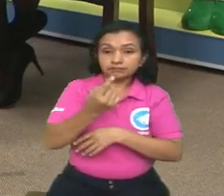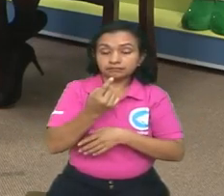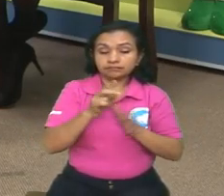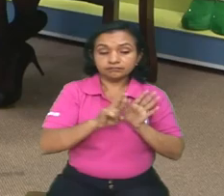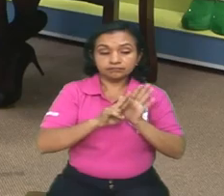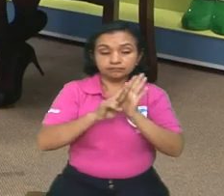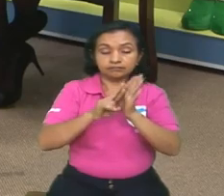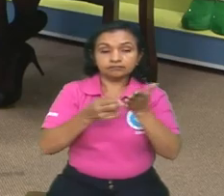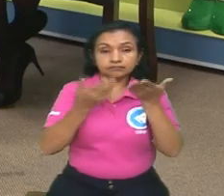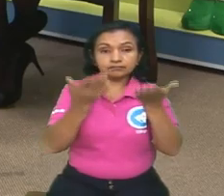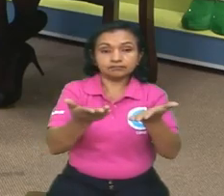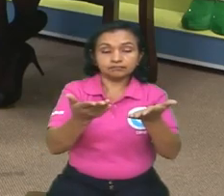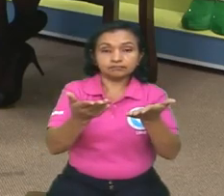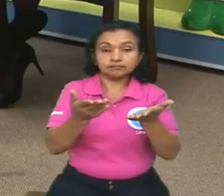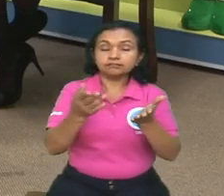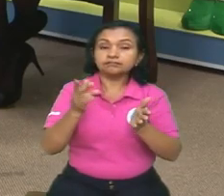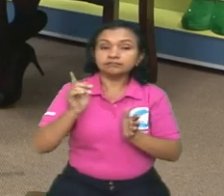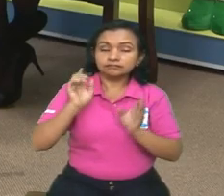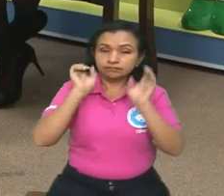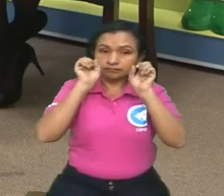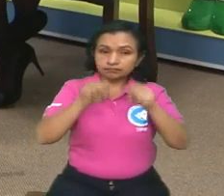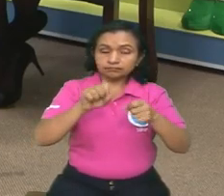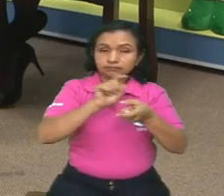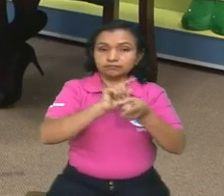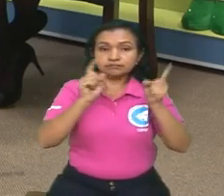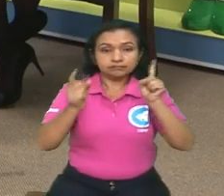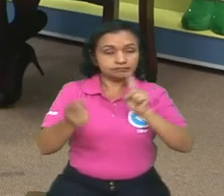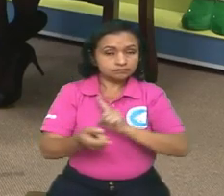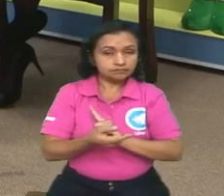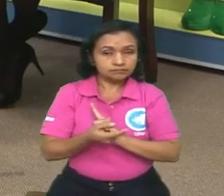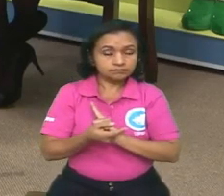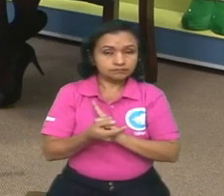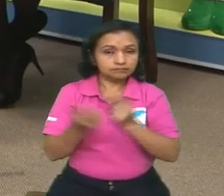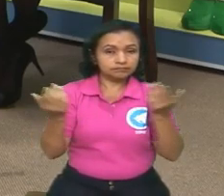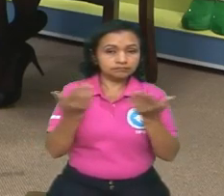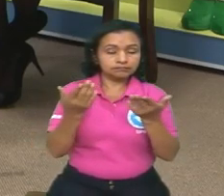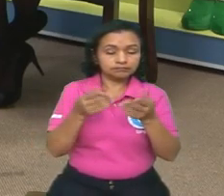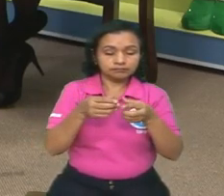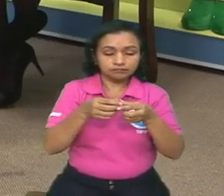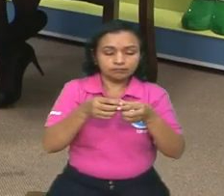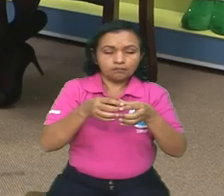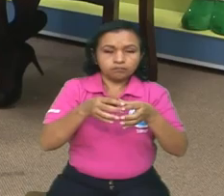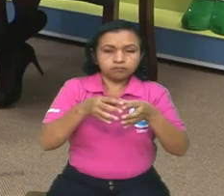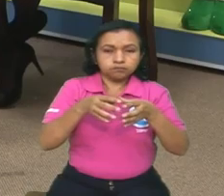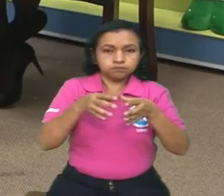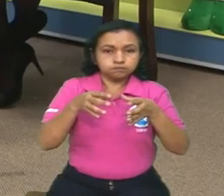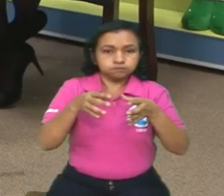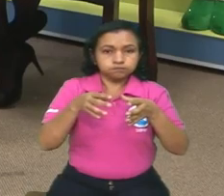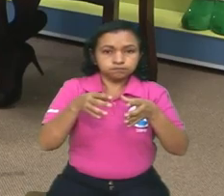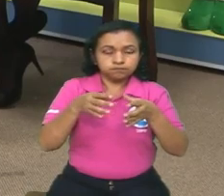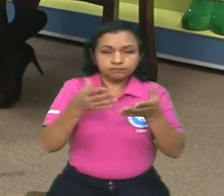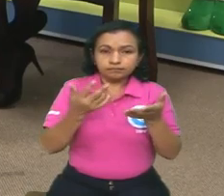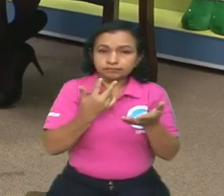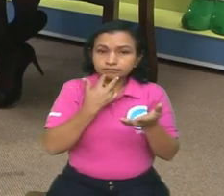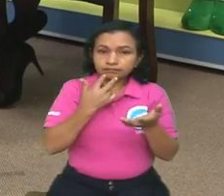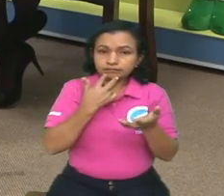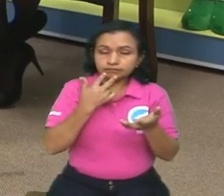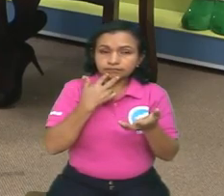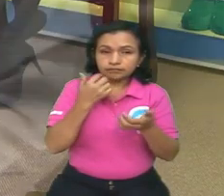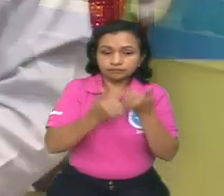resultado. Las opciones de resultado pueden ser alteraciones como inflamación, que no tiene que ver con una